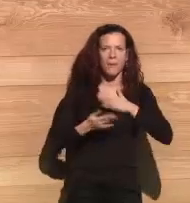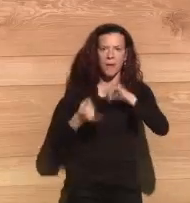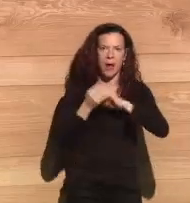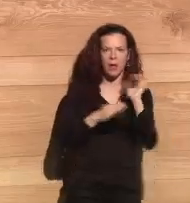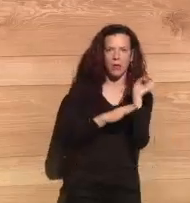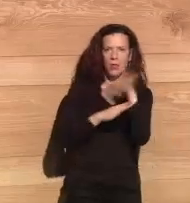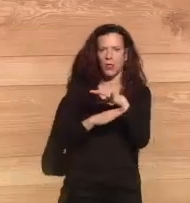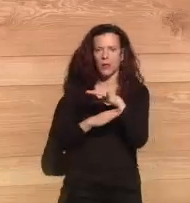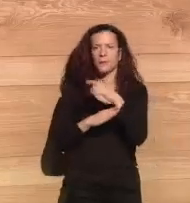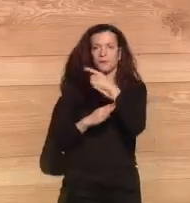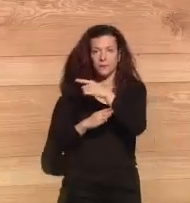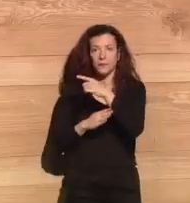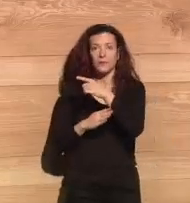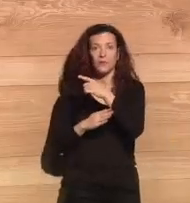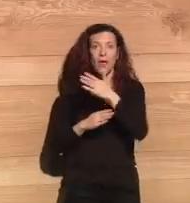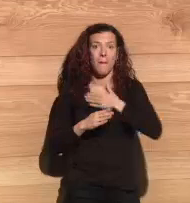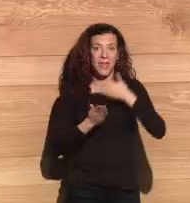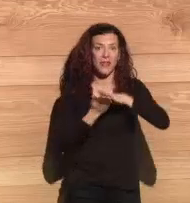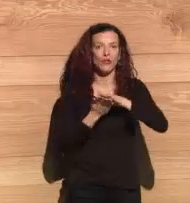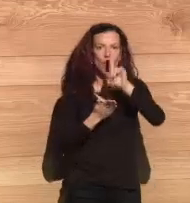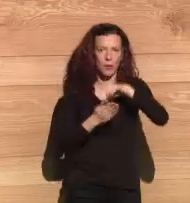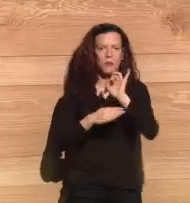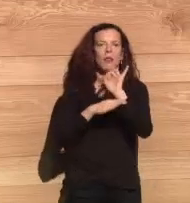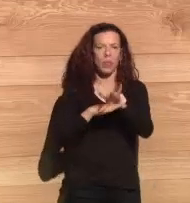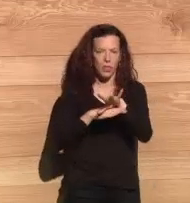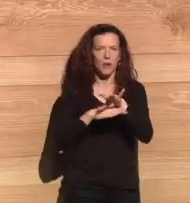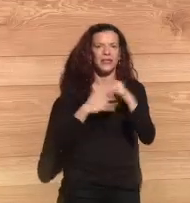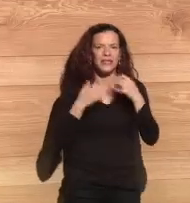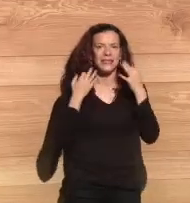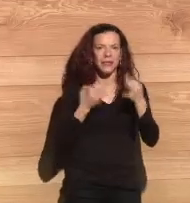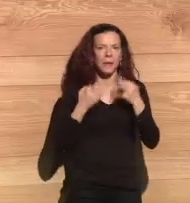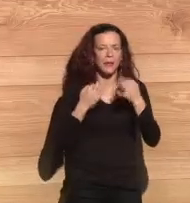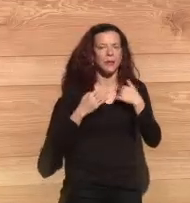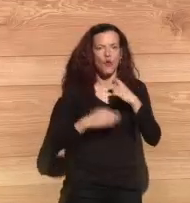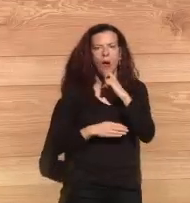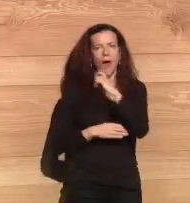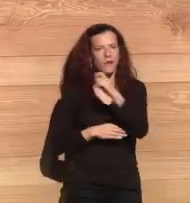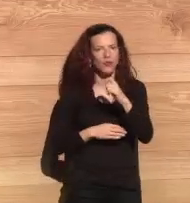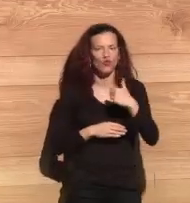mi esposo, le mando a mi editor. Siempre a dónde estoy.